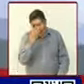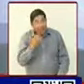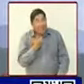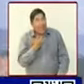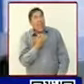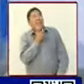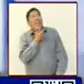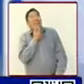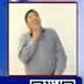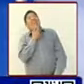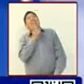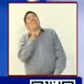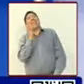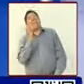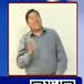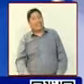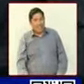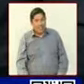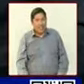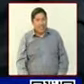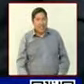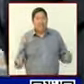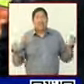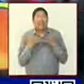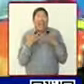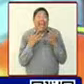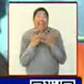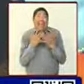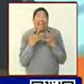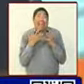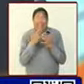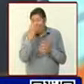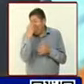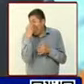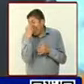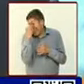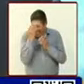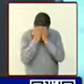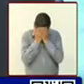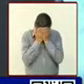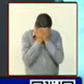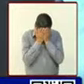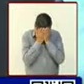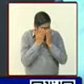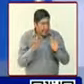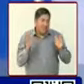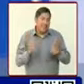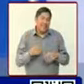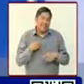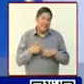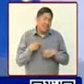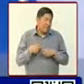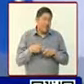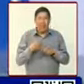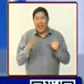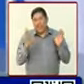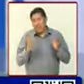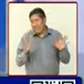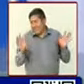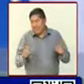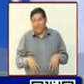que los niños se suelten, jueguen. ¿Y te daba más miedo eso? Y me daba miedo los payasos. Sí, claro. O sea, fue un inicio un poco accidentado, pero